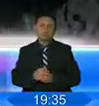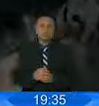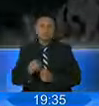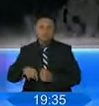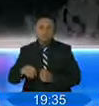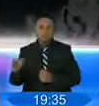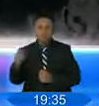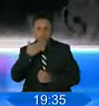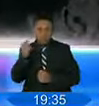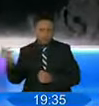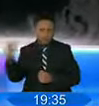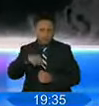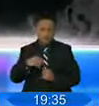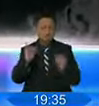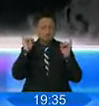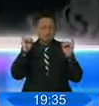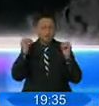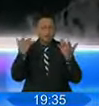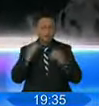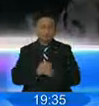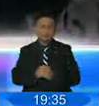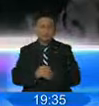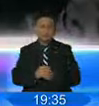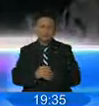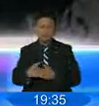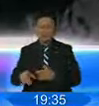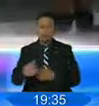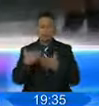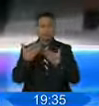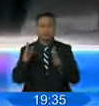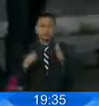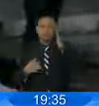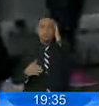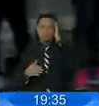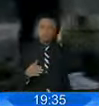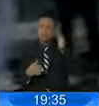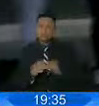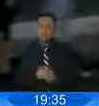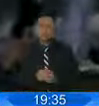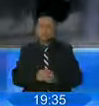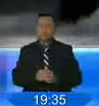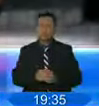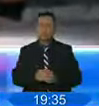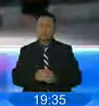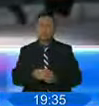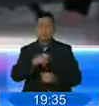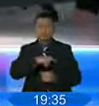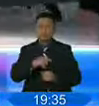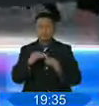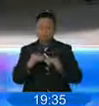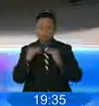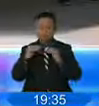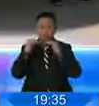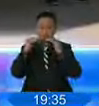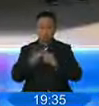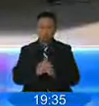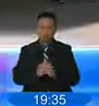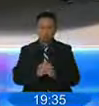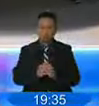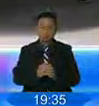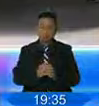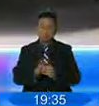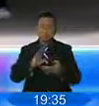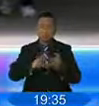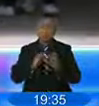que se entretiene. Y que ella es muy, muy abierta, muy abierta. Cada disciplina deportiva tiene varios módulos que estarán a disponibilidad